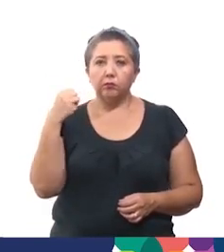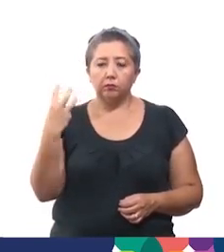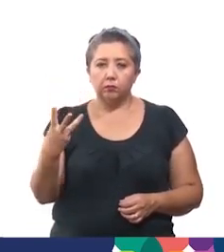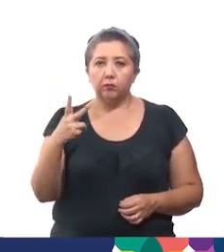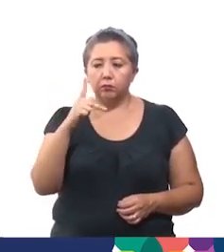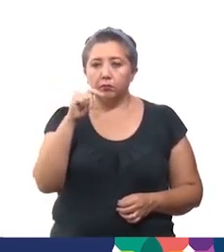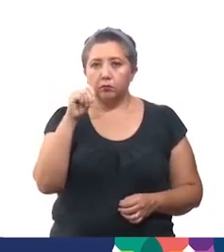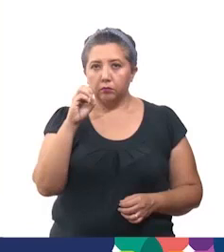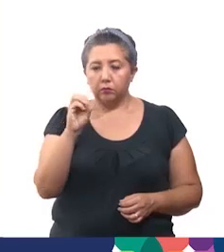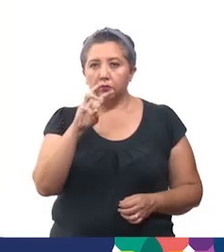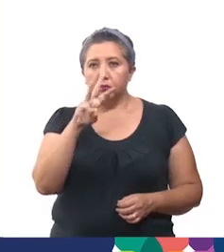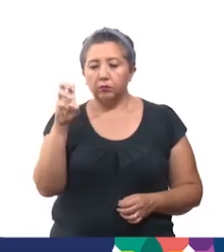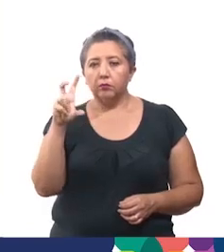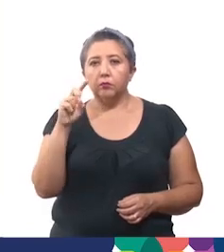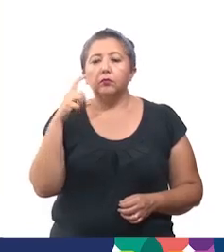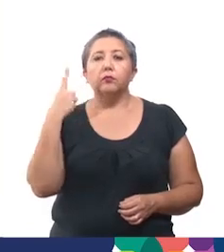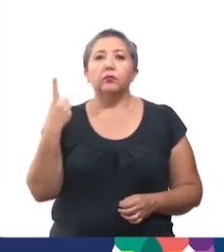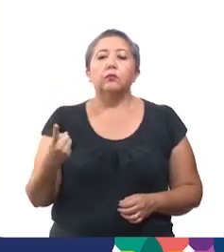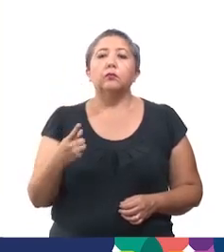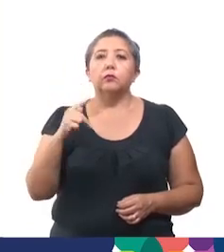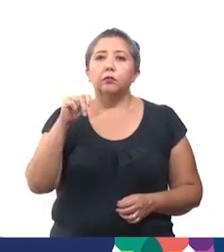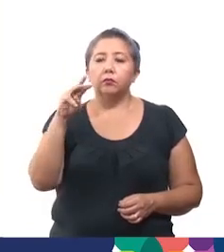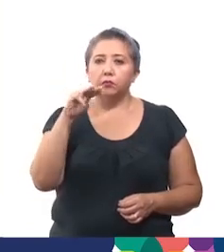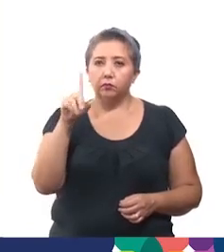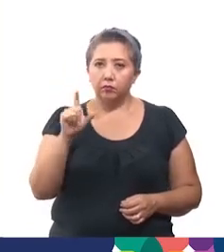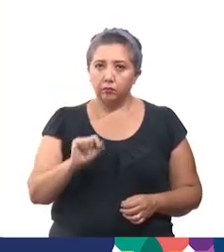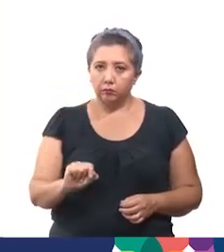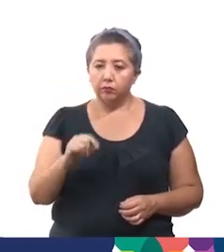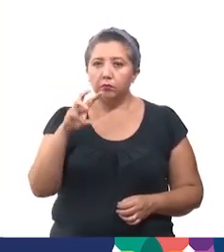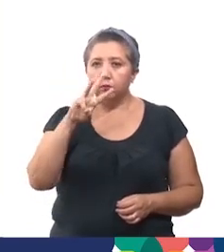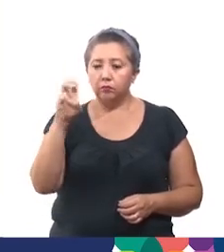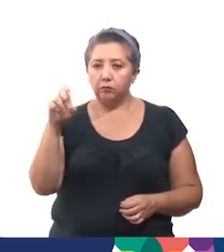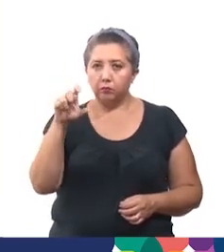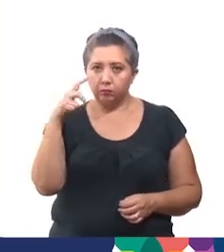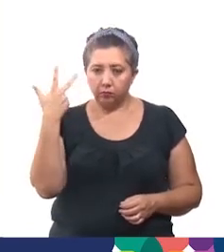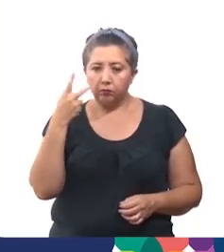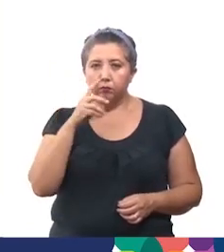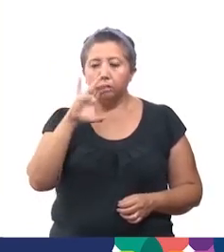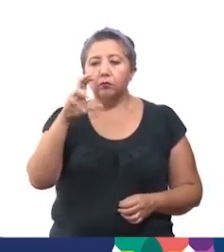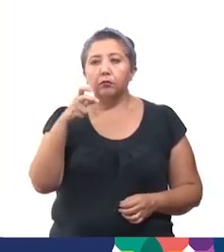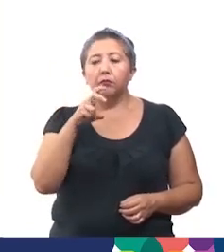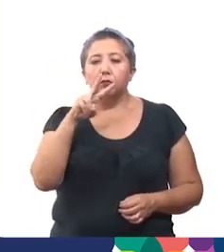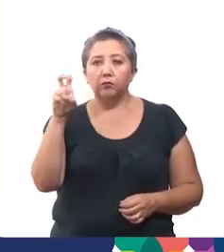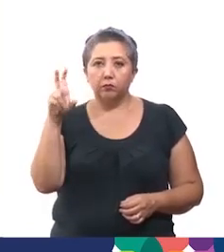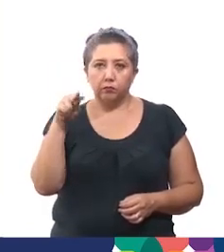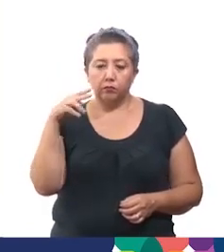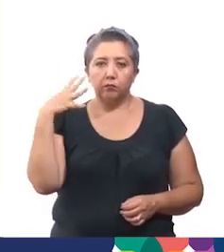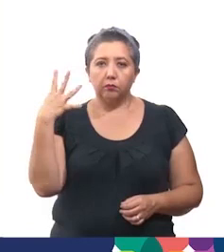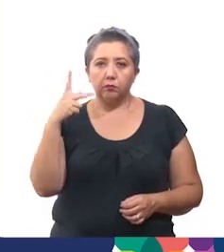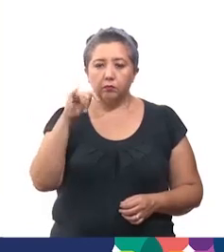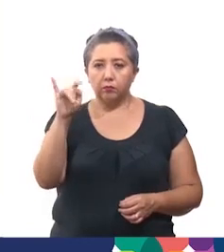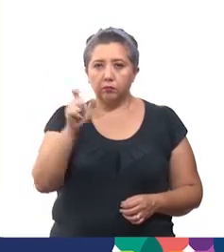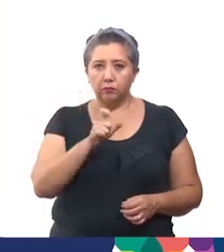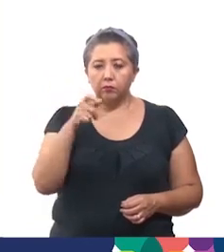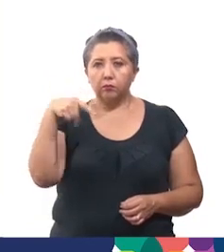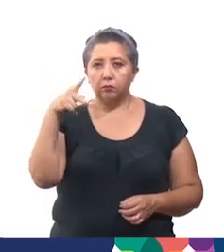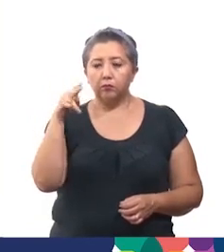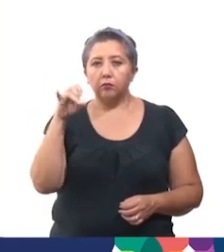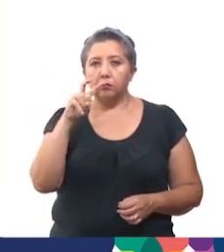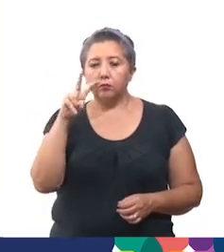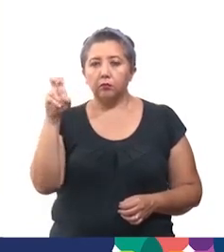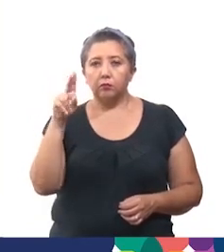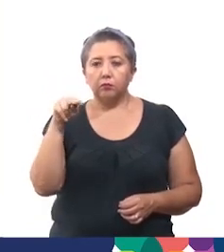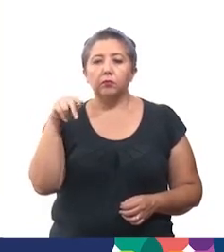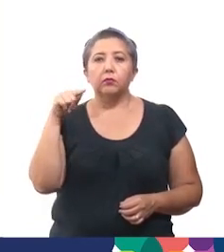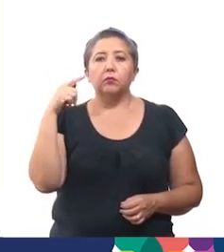363, Peto 331, Temozón 313, Chemash 284, Tixcocop